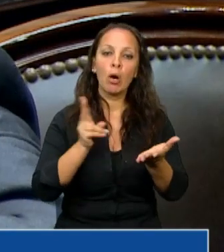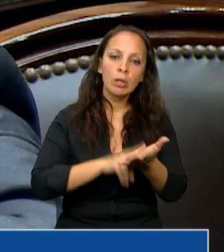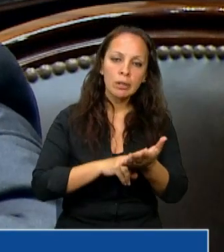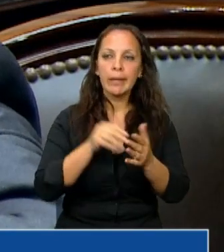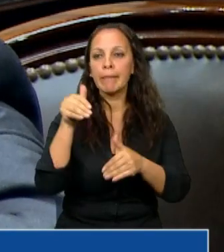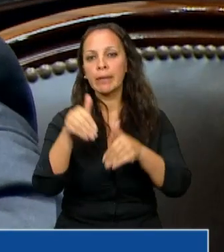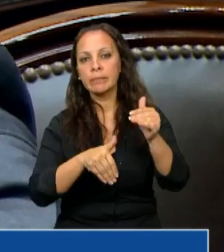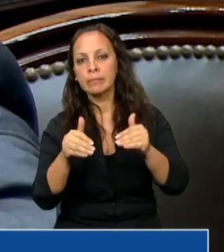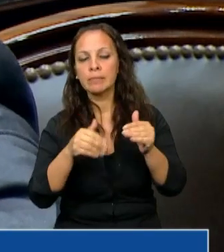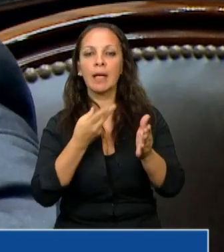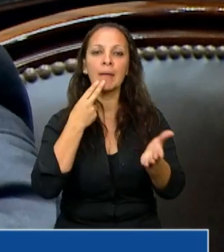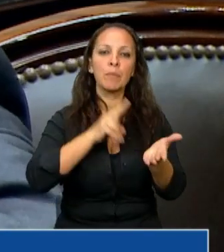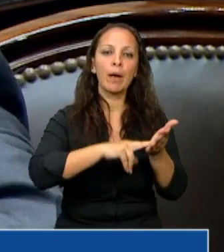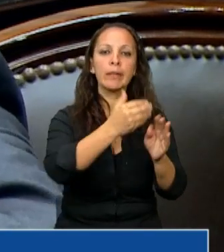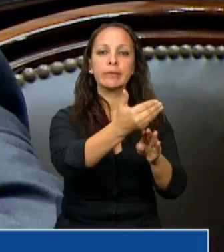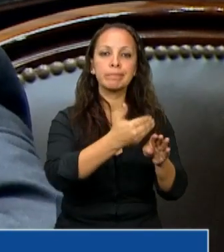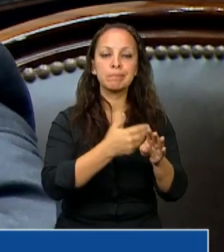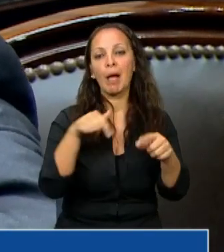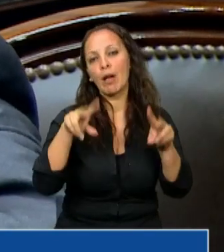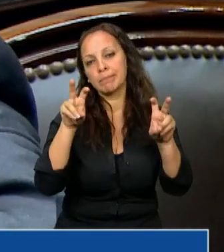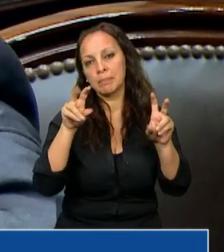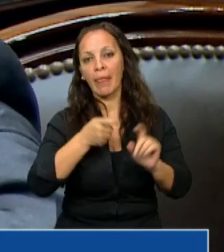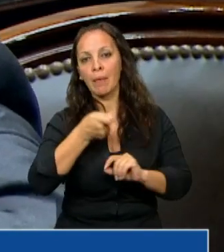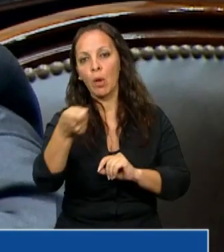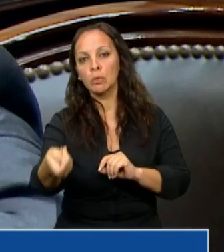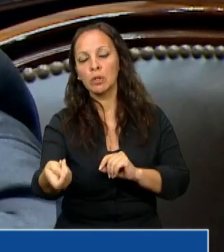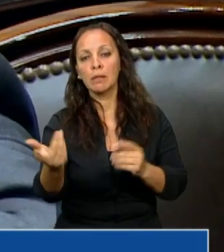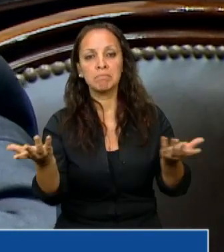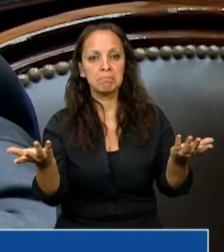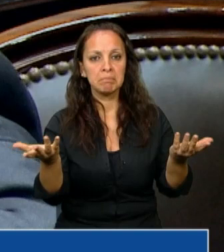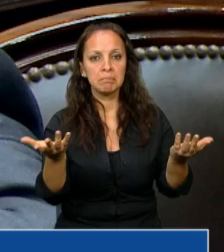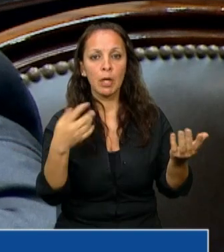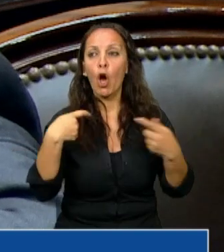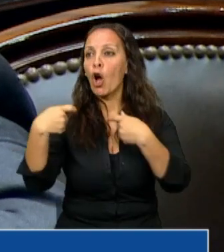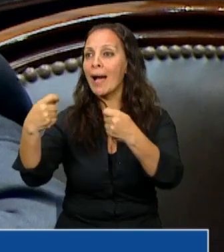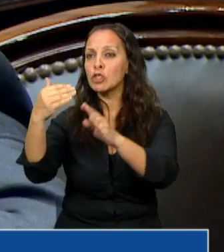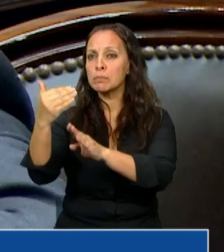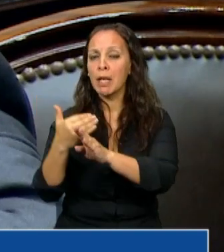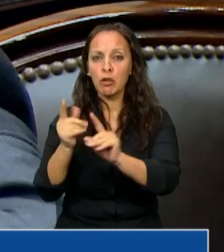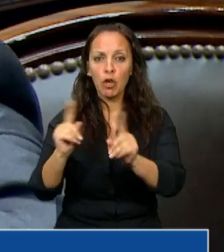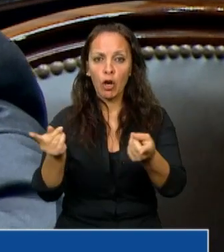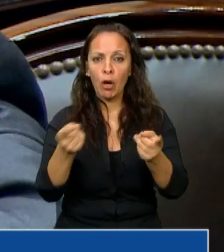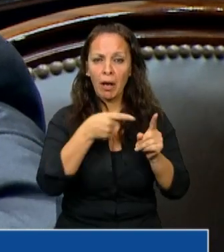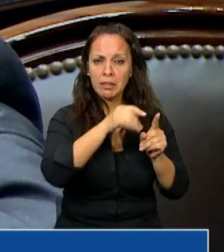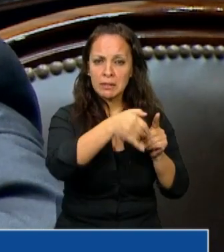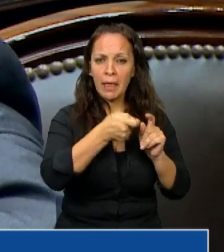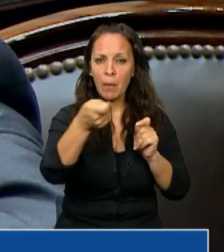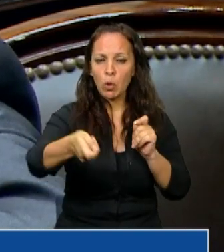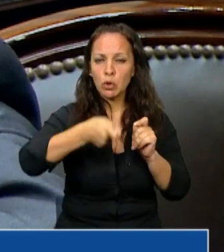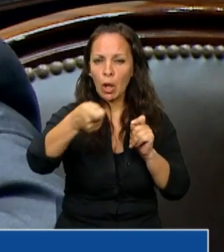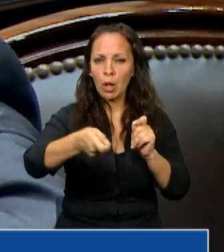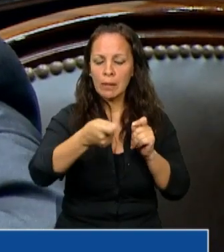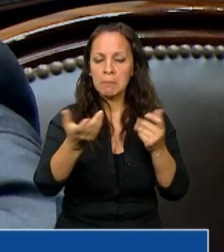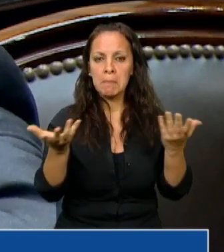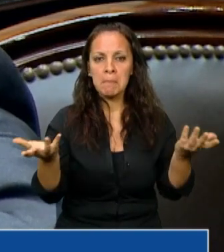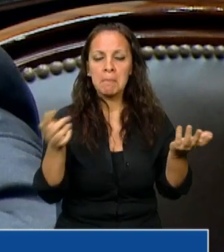discutir una baja de impuestos, en este caso una devolución, sin la correspondiente baja de gasto público para que